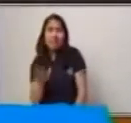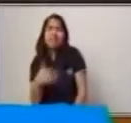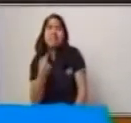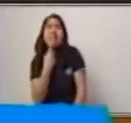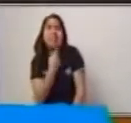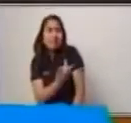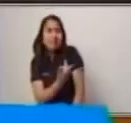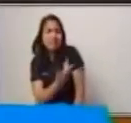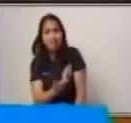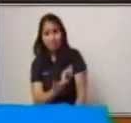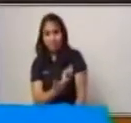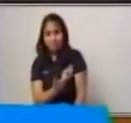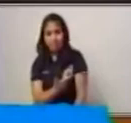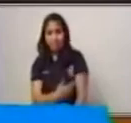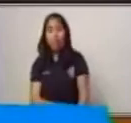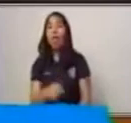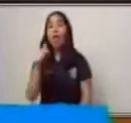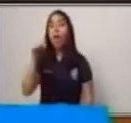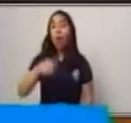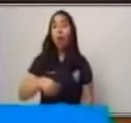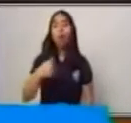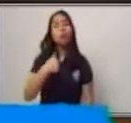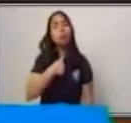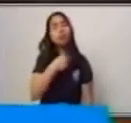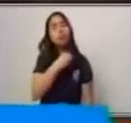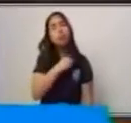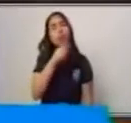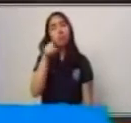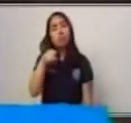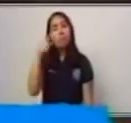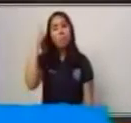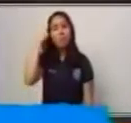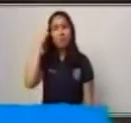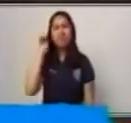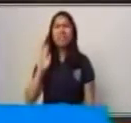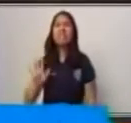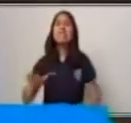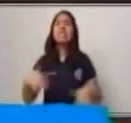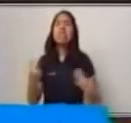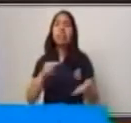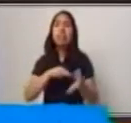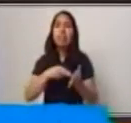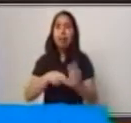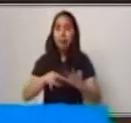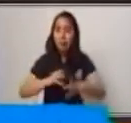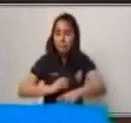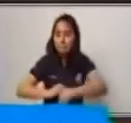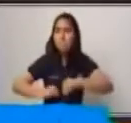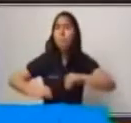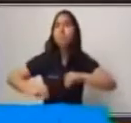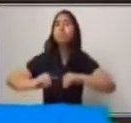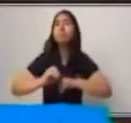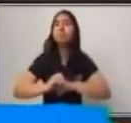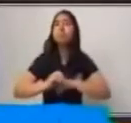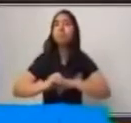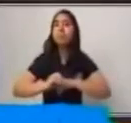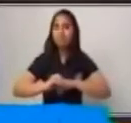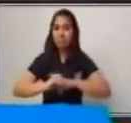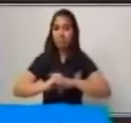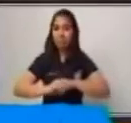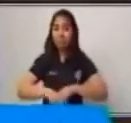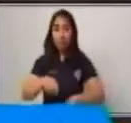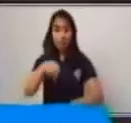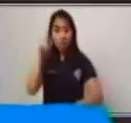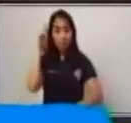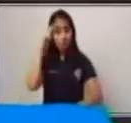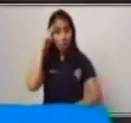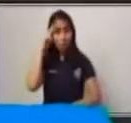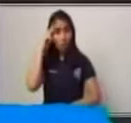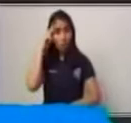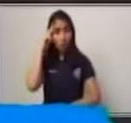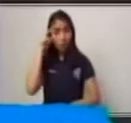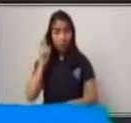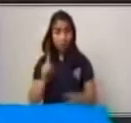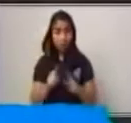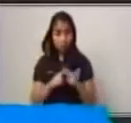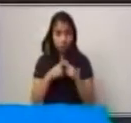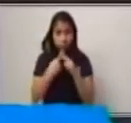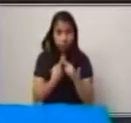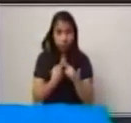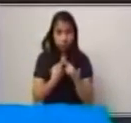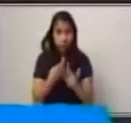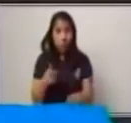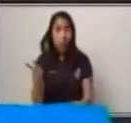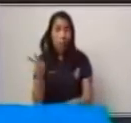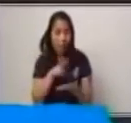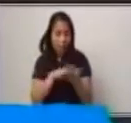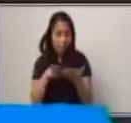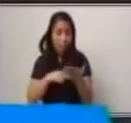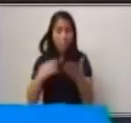pienses qué significa modificar. Al principio, con los poemas que leímos, vimos